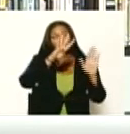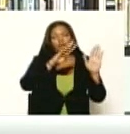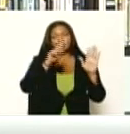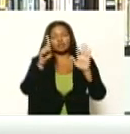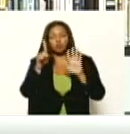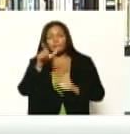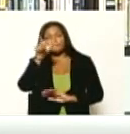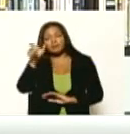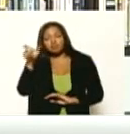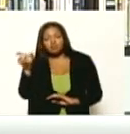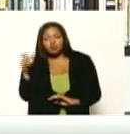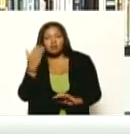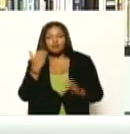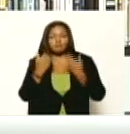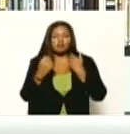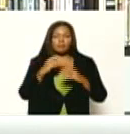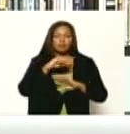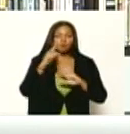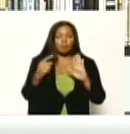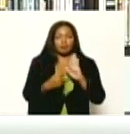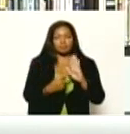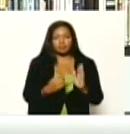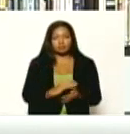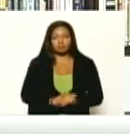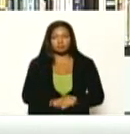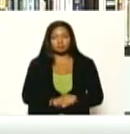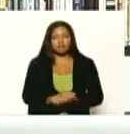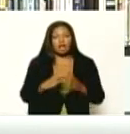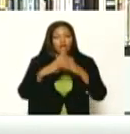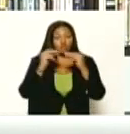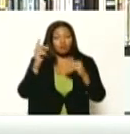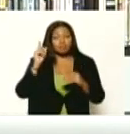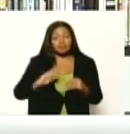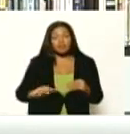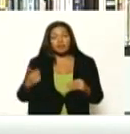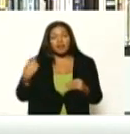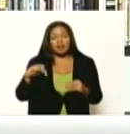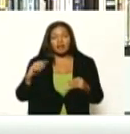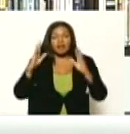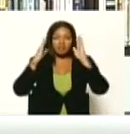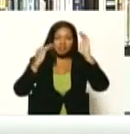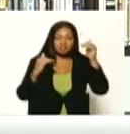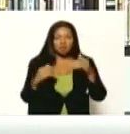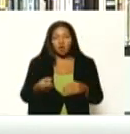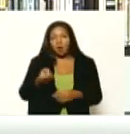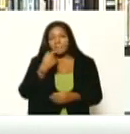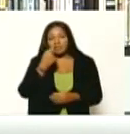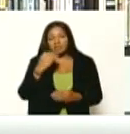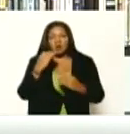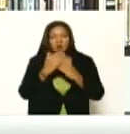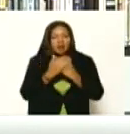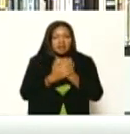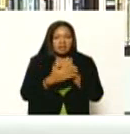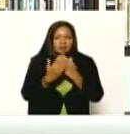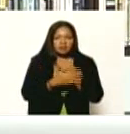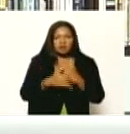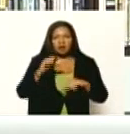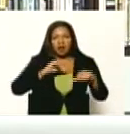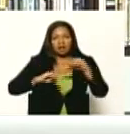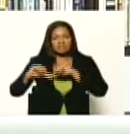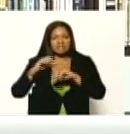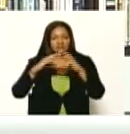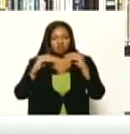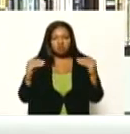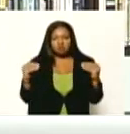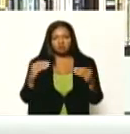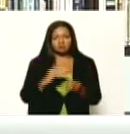15.491 casos activos totales. A todos hay que atenderlos, con cariño, con medicina, con la ciencia,